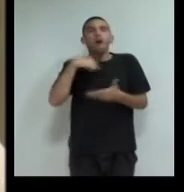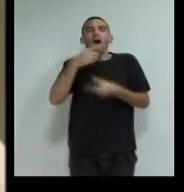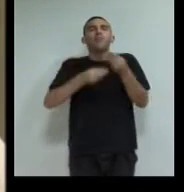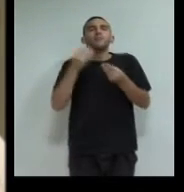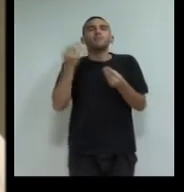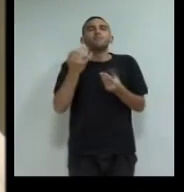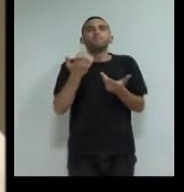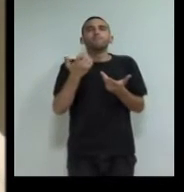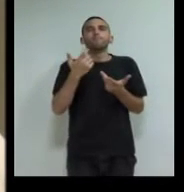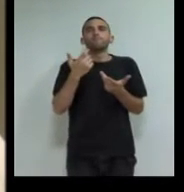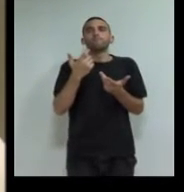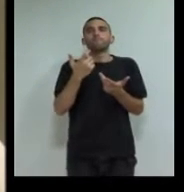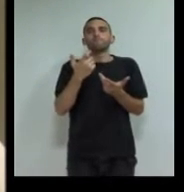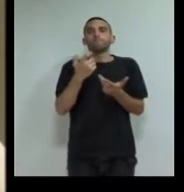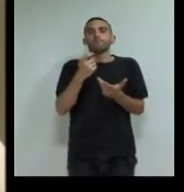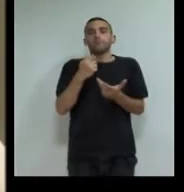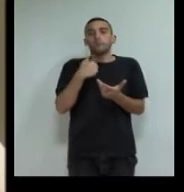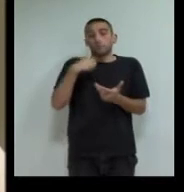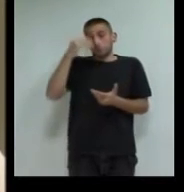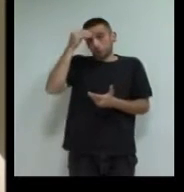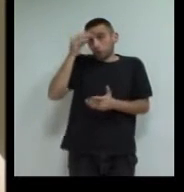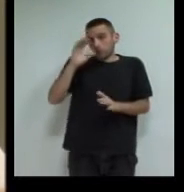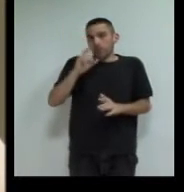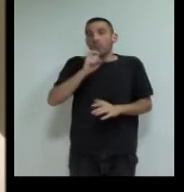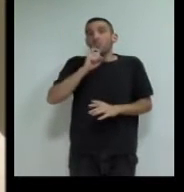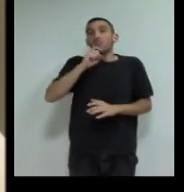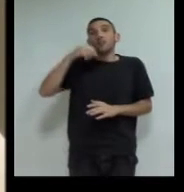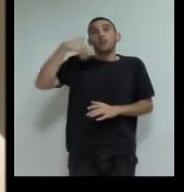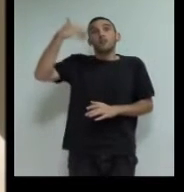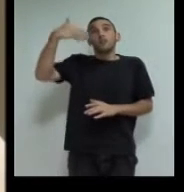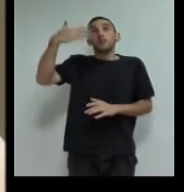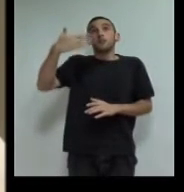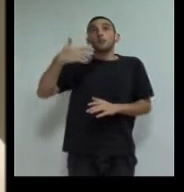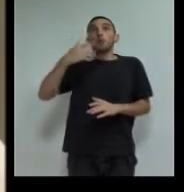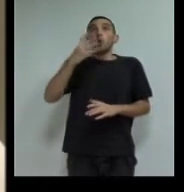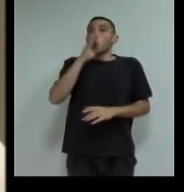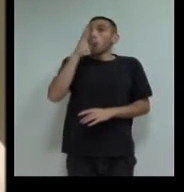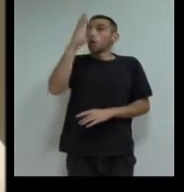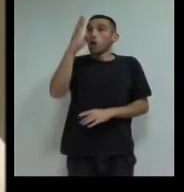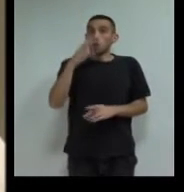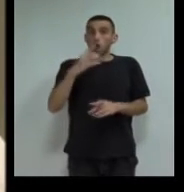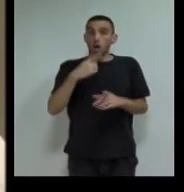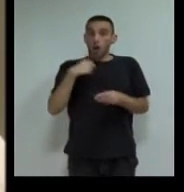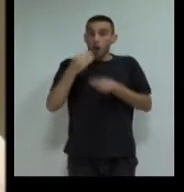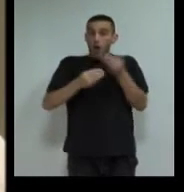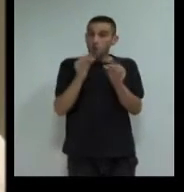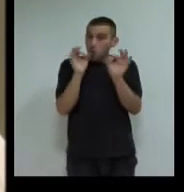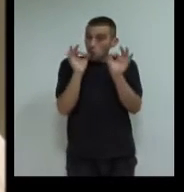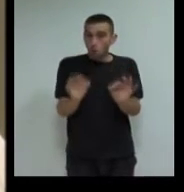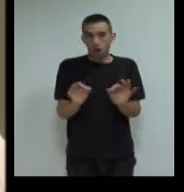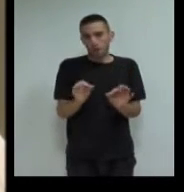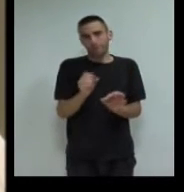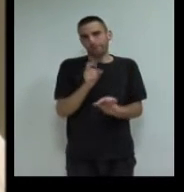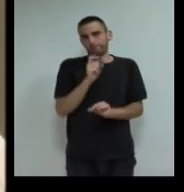es impensable que dentro de 2, 3, 4 años lo hagamos de igual manera. Es decir,